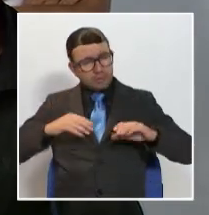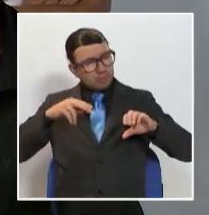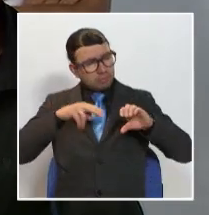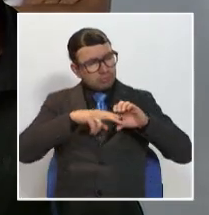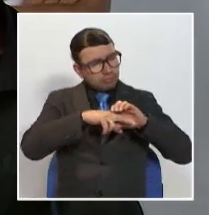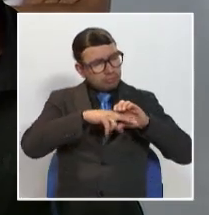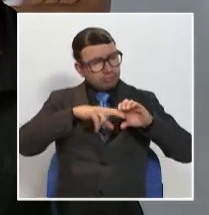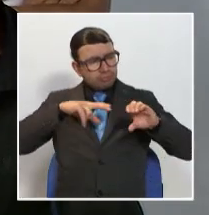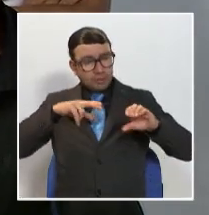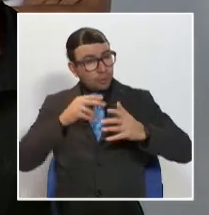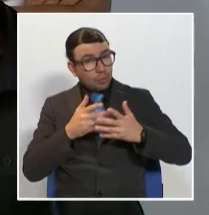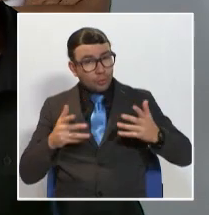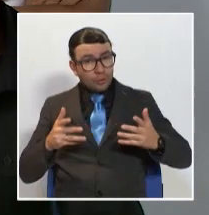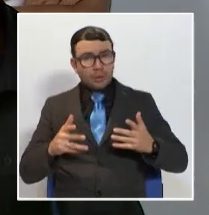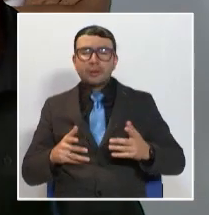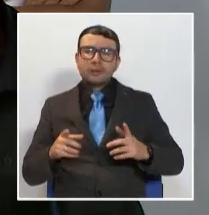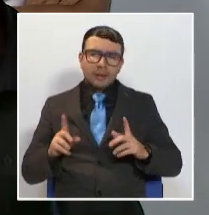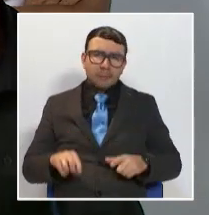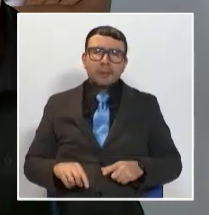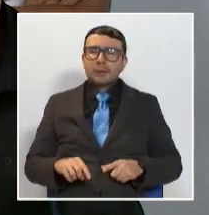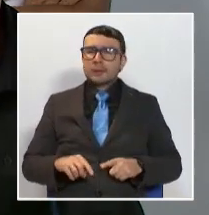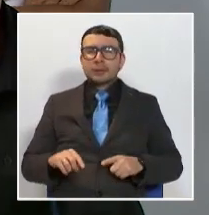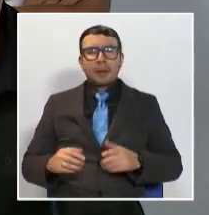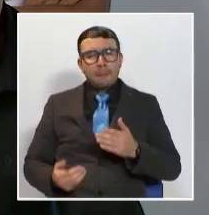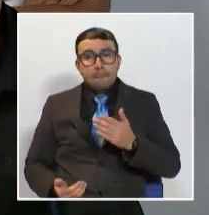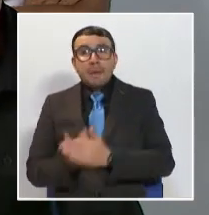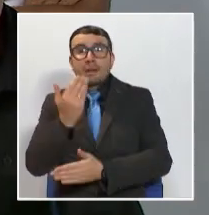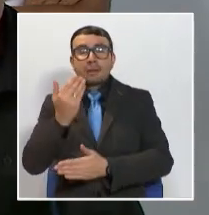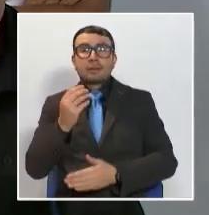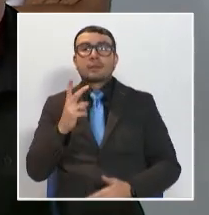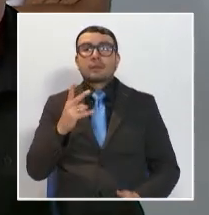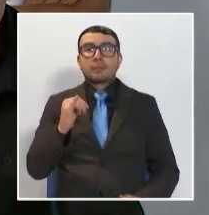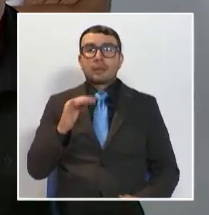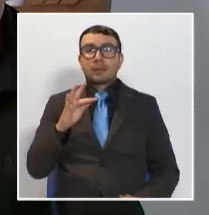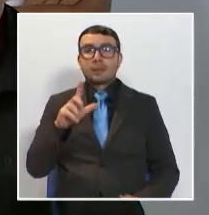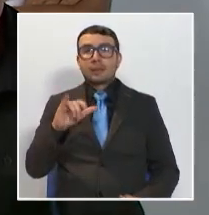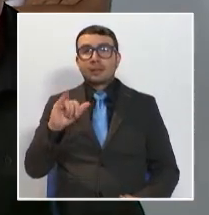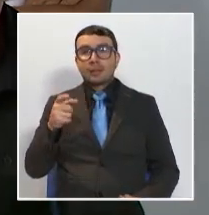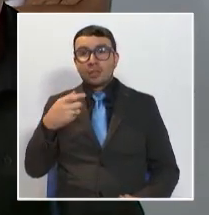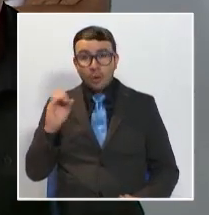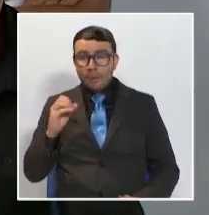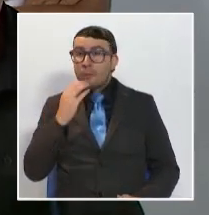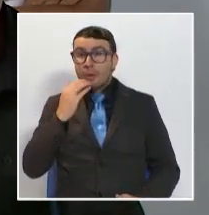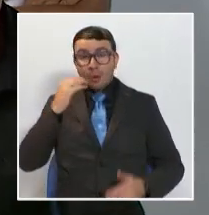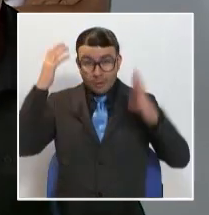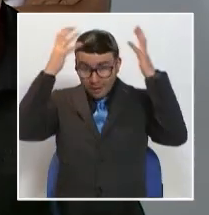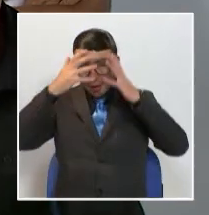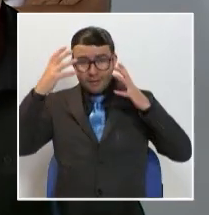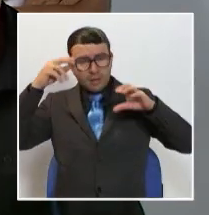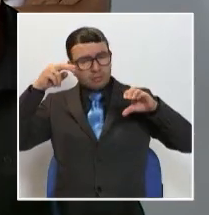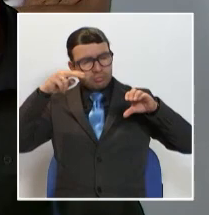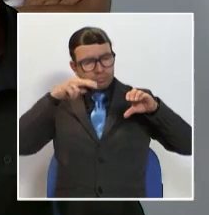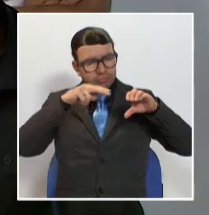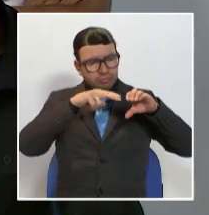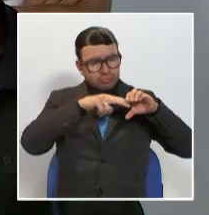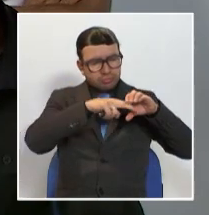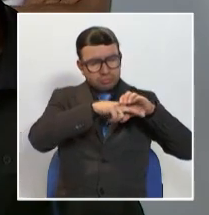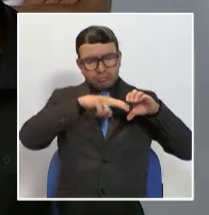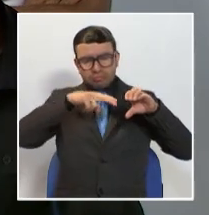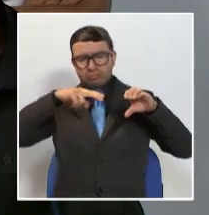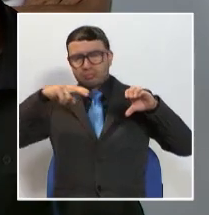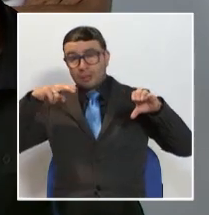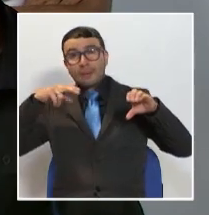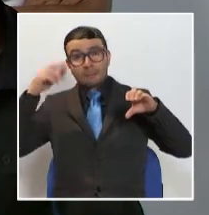han descrito como disparadores de vitiligo, sobre todo las tomografías, que son pues las que más radiación emiten en